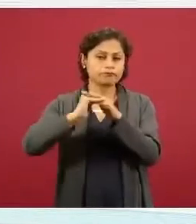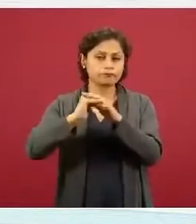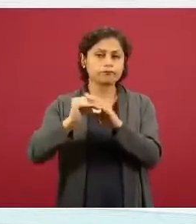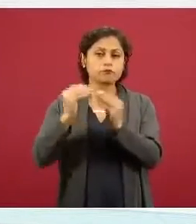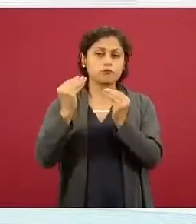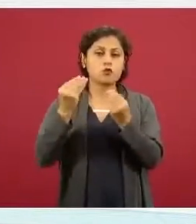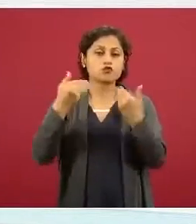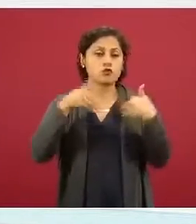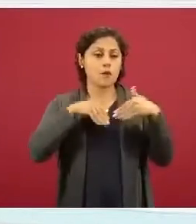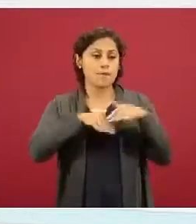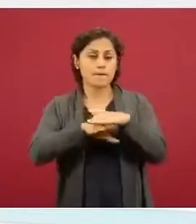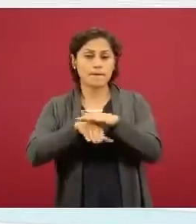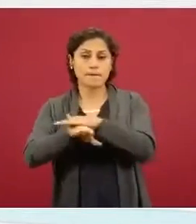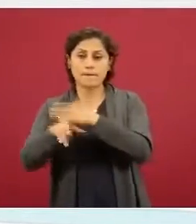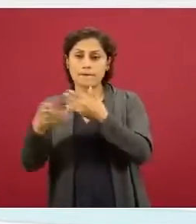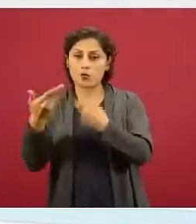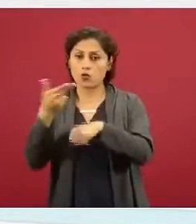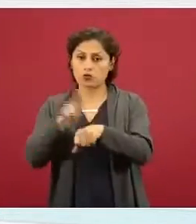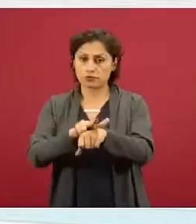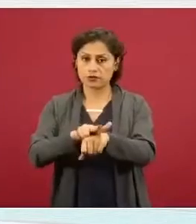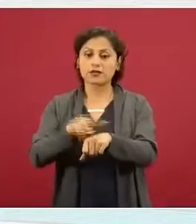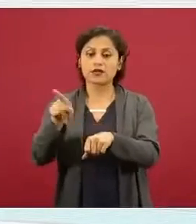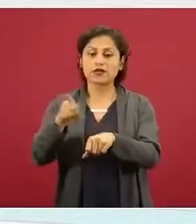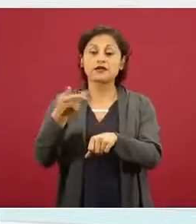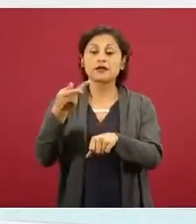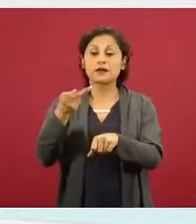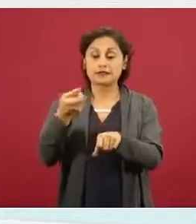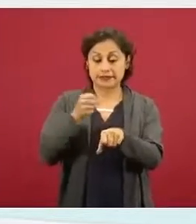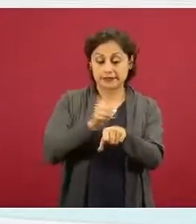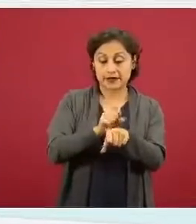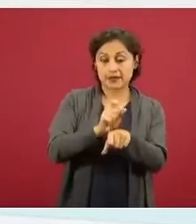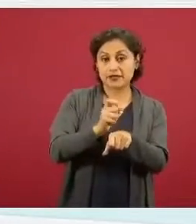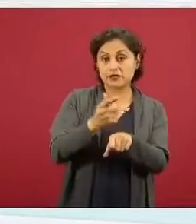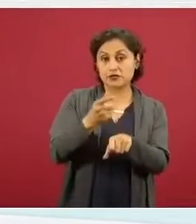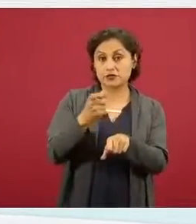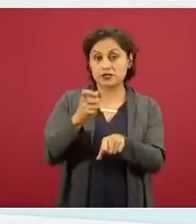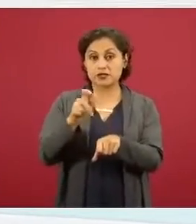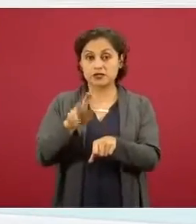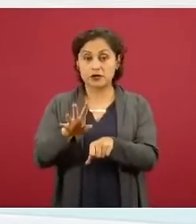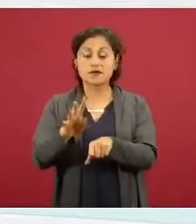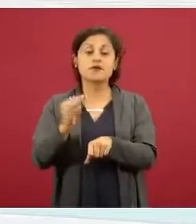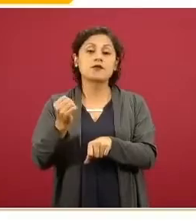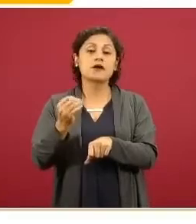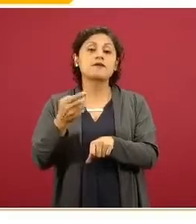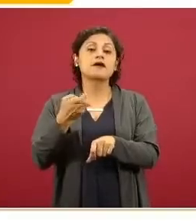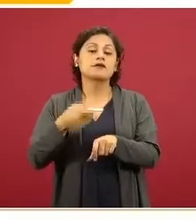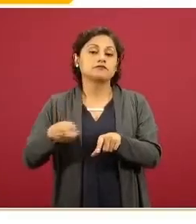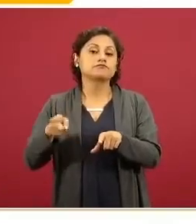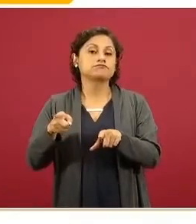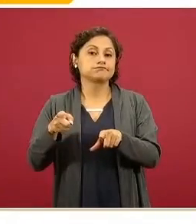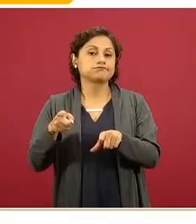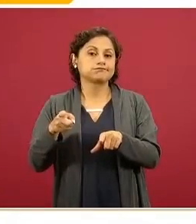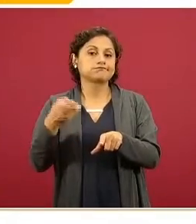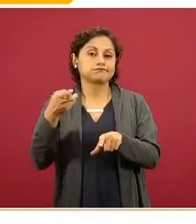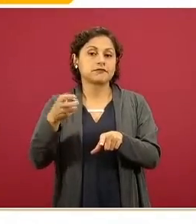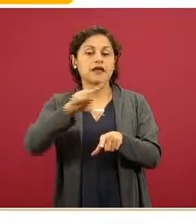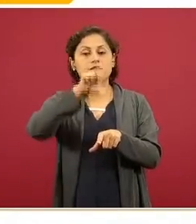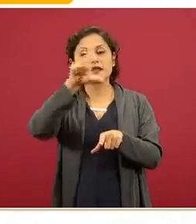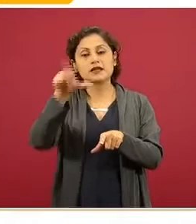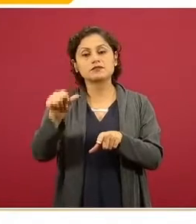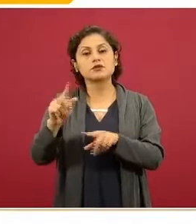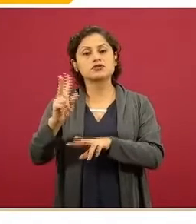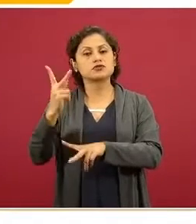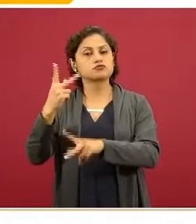ocupación hospitalaria en la semana 28-29 con su pico máximo, pero a partir de ahí claramente un descenso